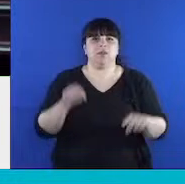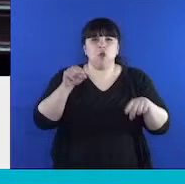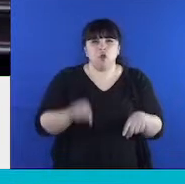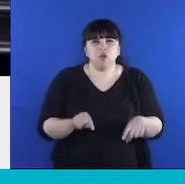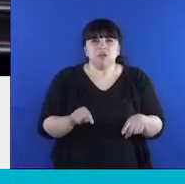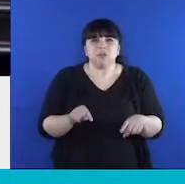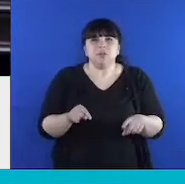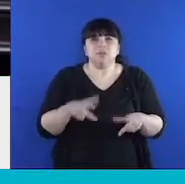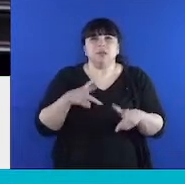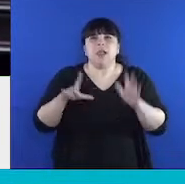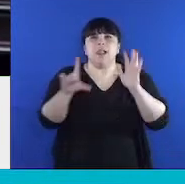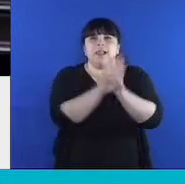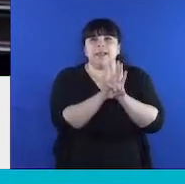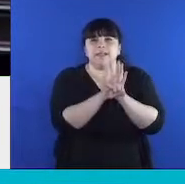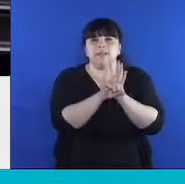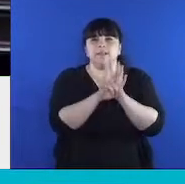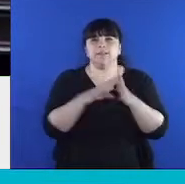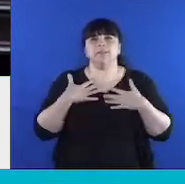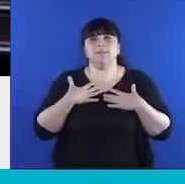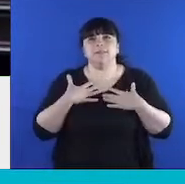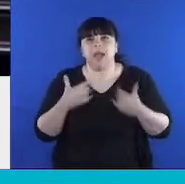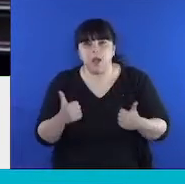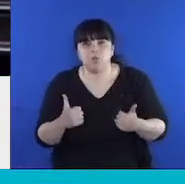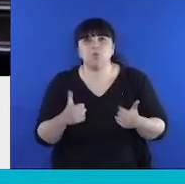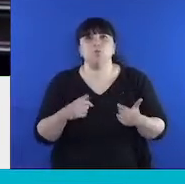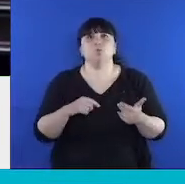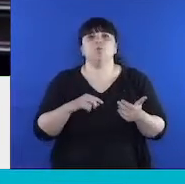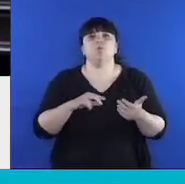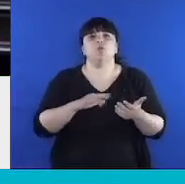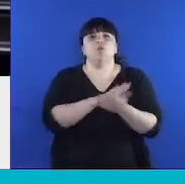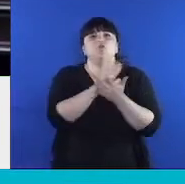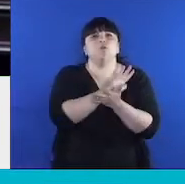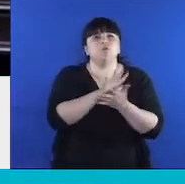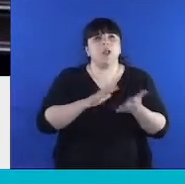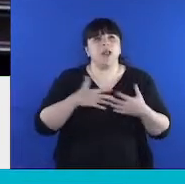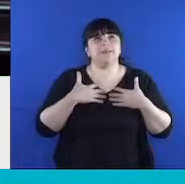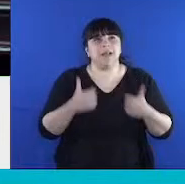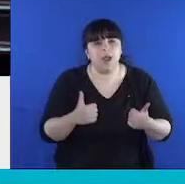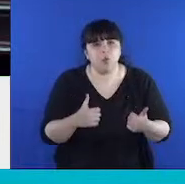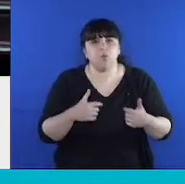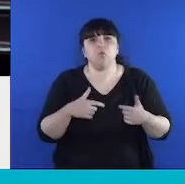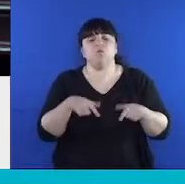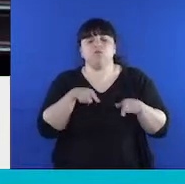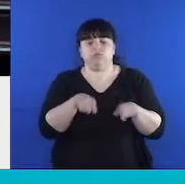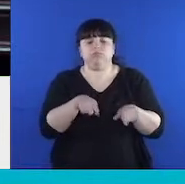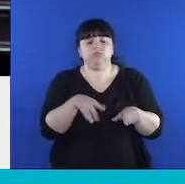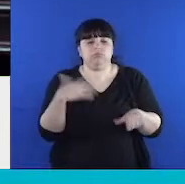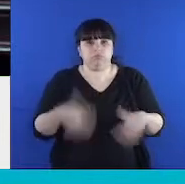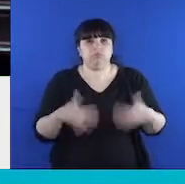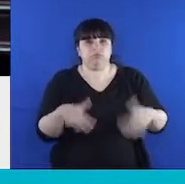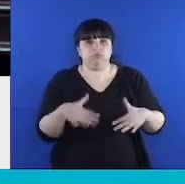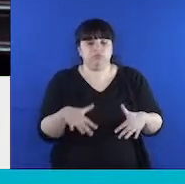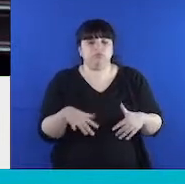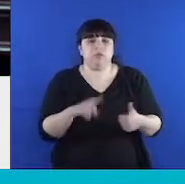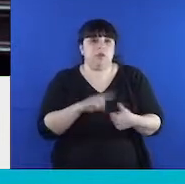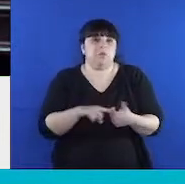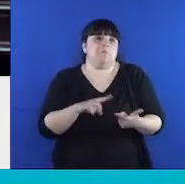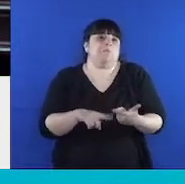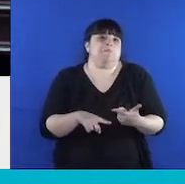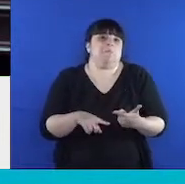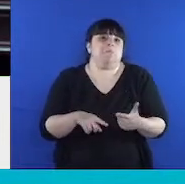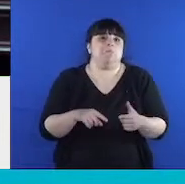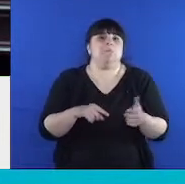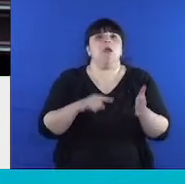salud, a solucionar temas de salud o cuestiones de salud. Tratamos modificación al Código Procesal